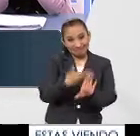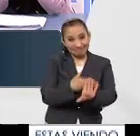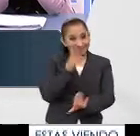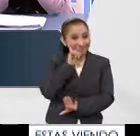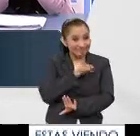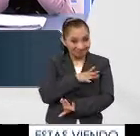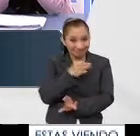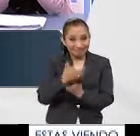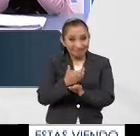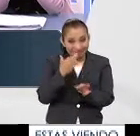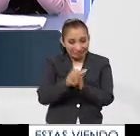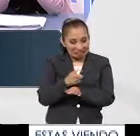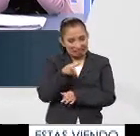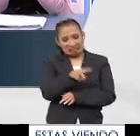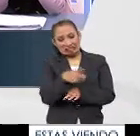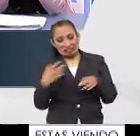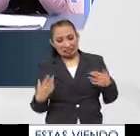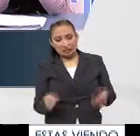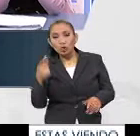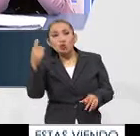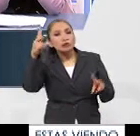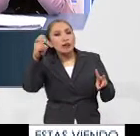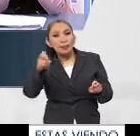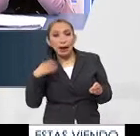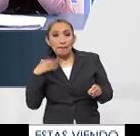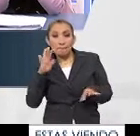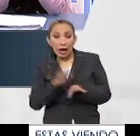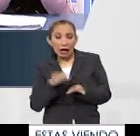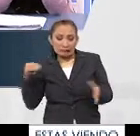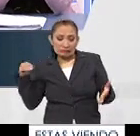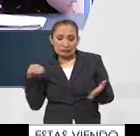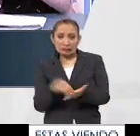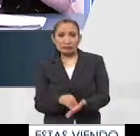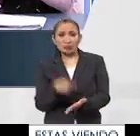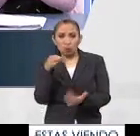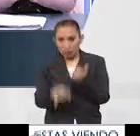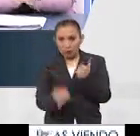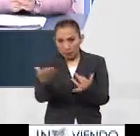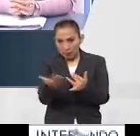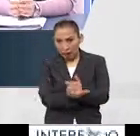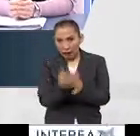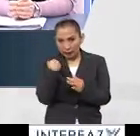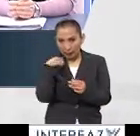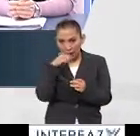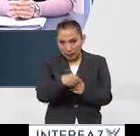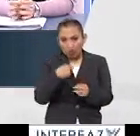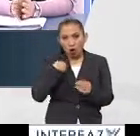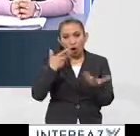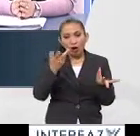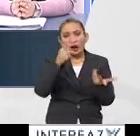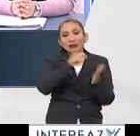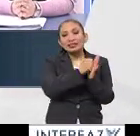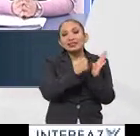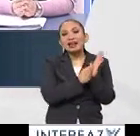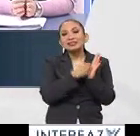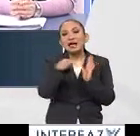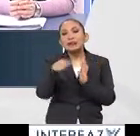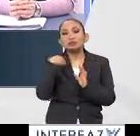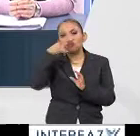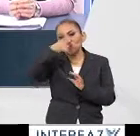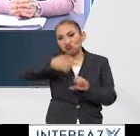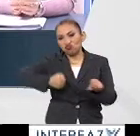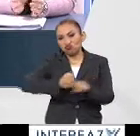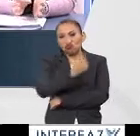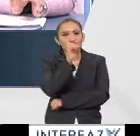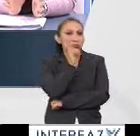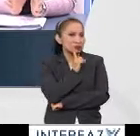está actualmente, uno de los temas que más están viendo ya en la última fase de la elaboración de tesis es el tema de violencia de